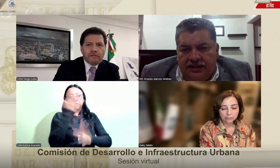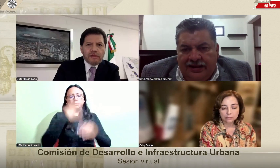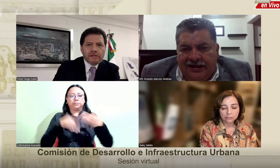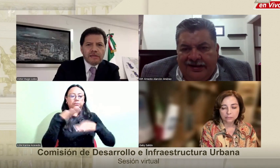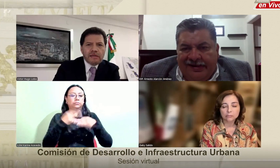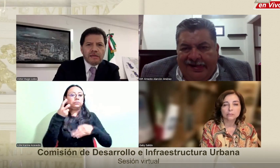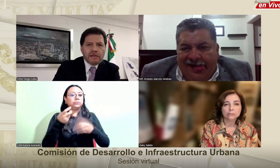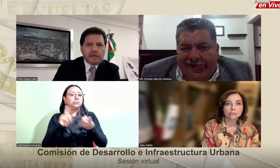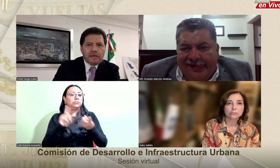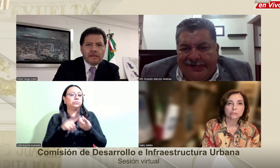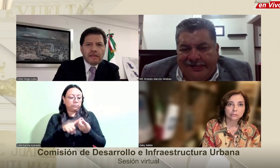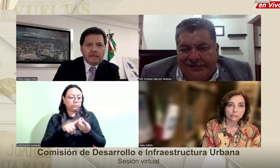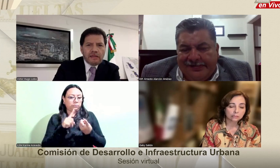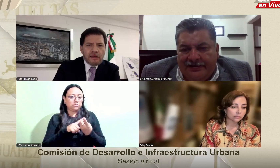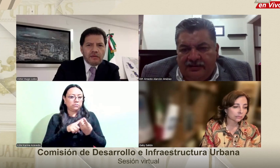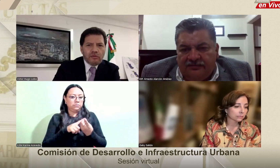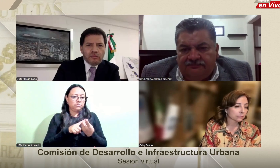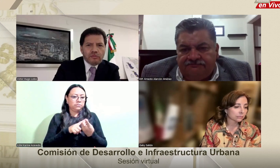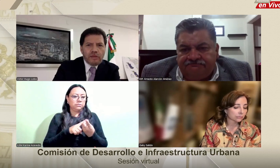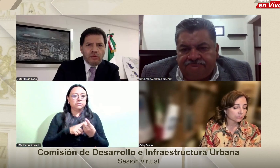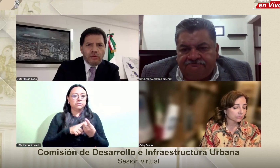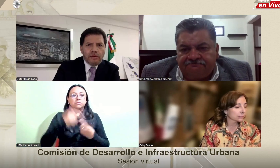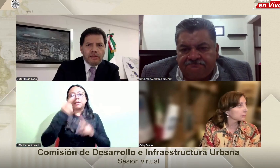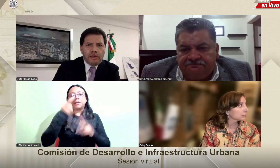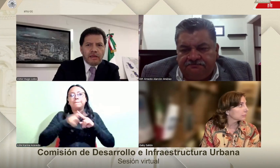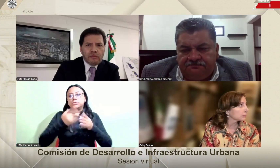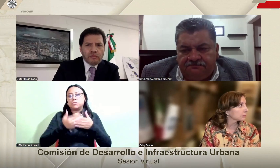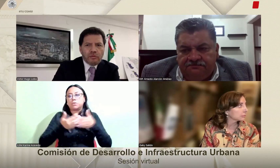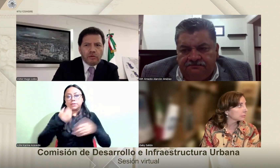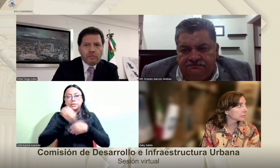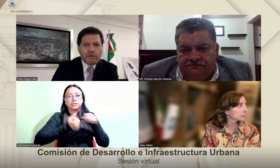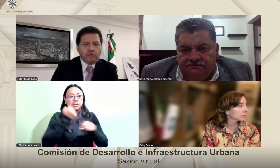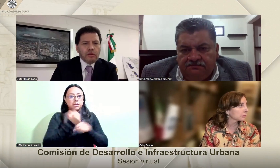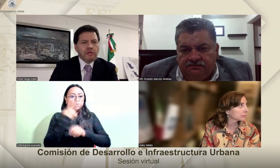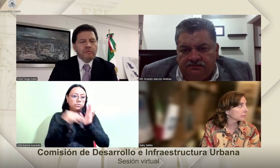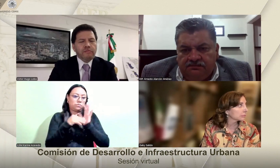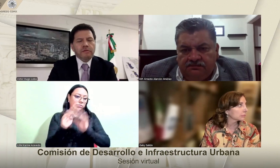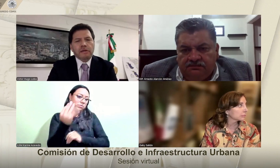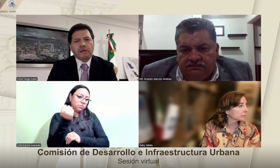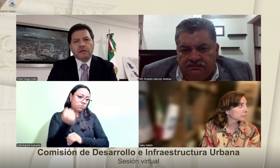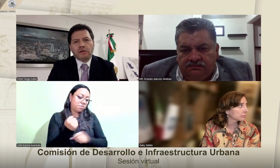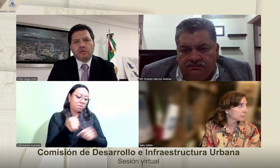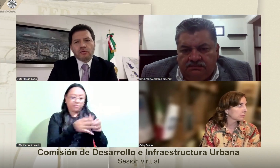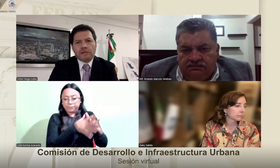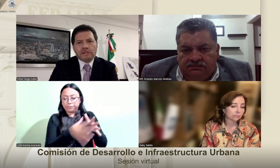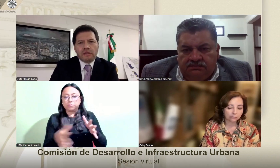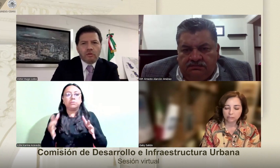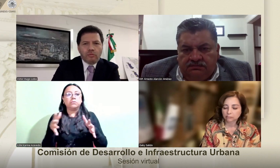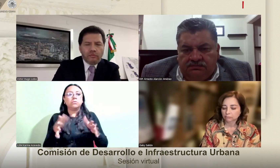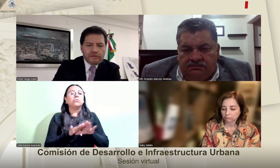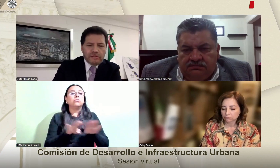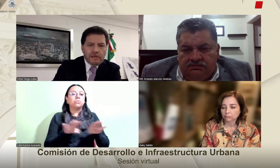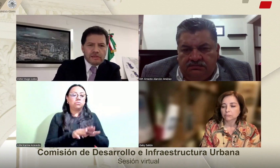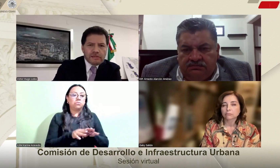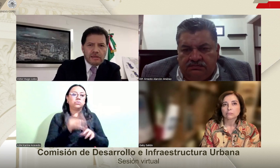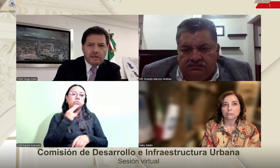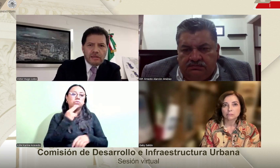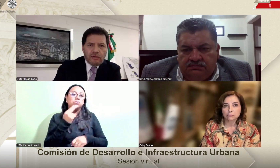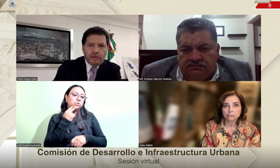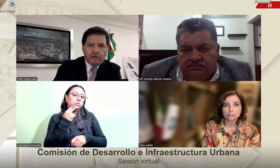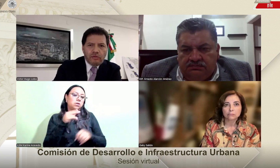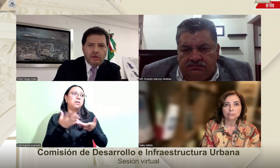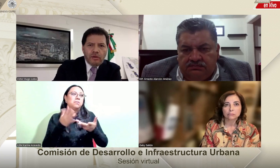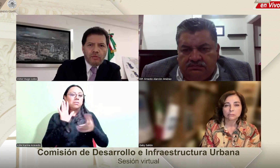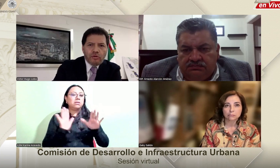inmueble de referencia, data del año 2009 e incluso por algún periodo ha sido utilizado como oficinas